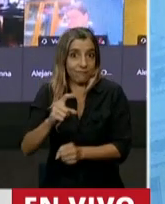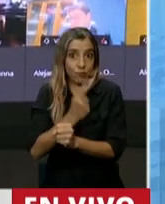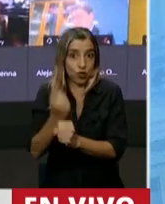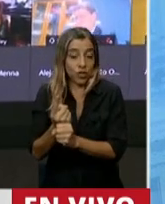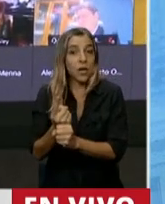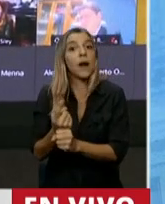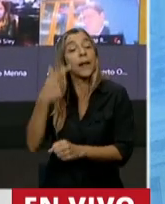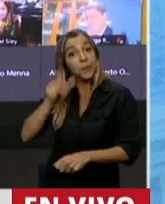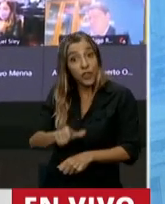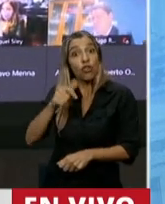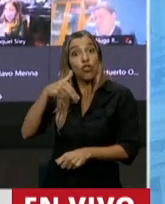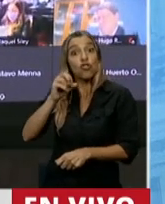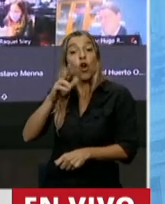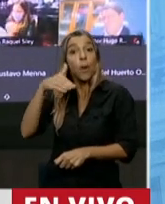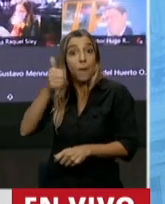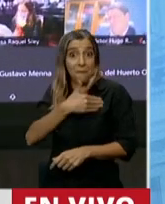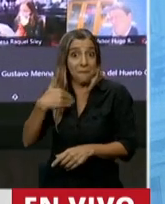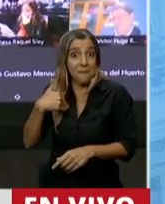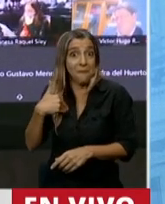hace 28 años y el único sostén de familia.